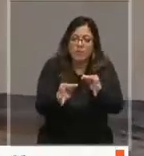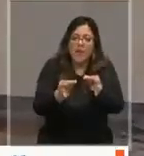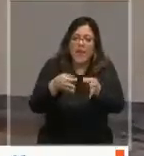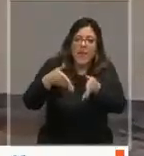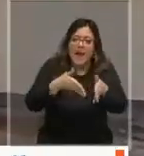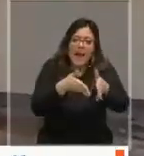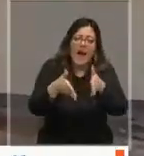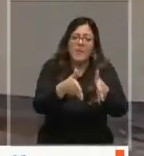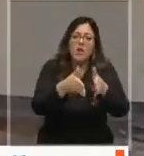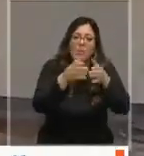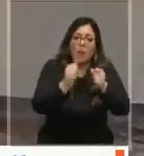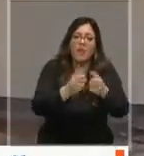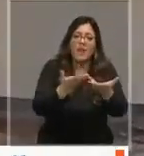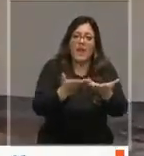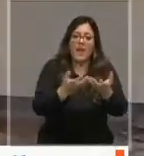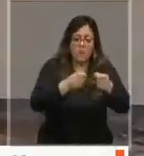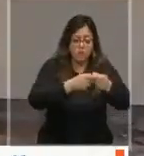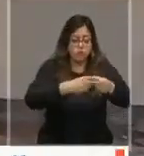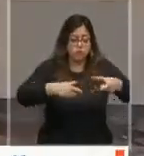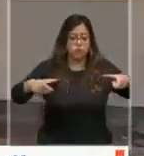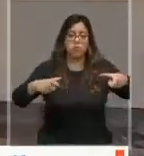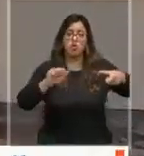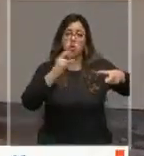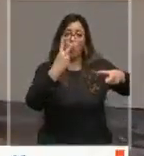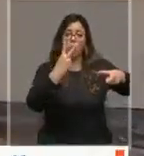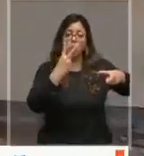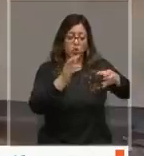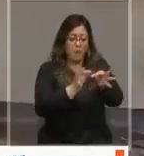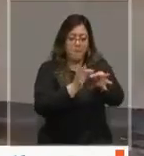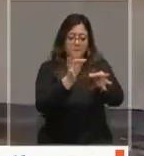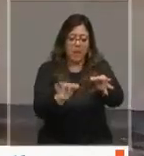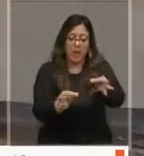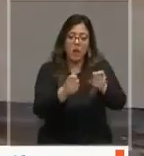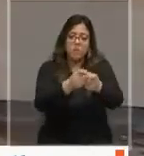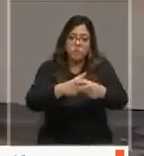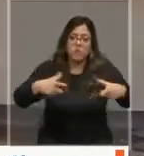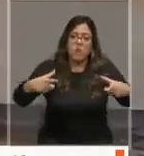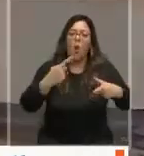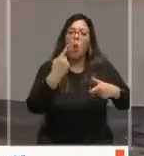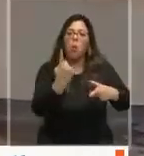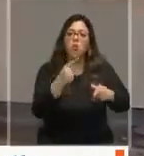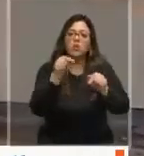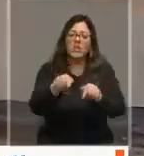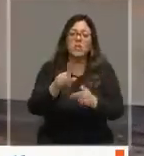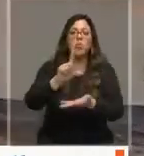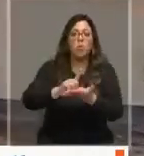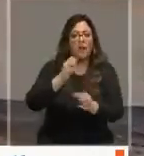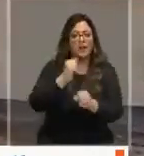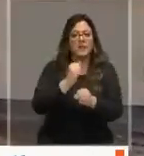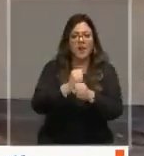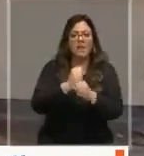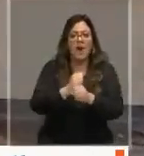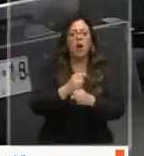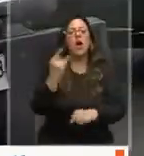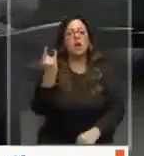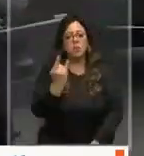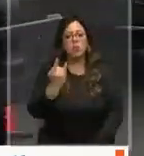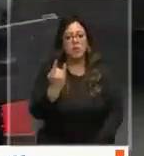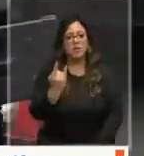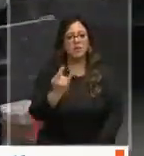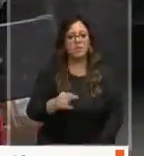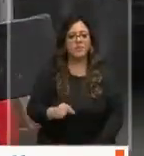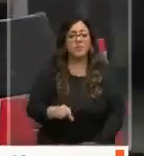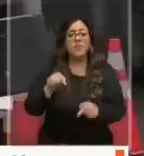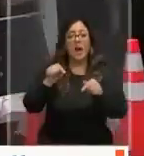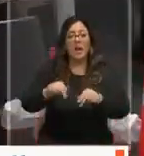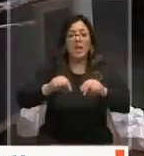poder pasar desde el socavón 2 hacia el socavón 1. Es un lugar de trabajo, de emergencia.